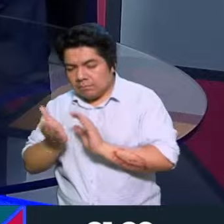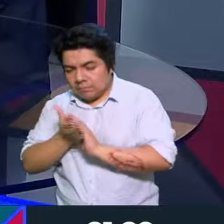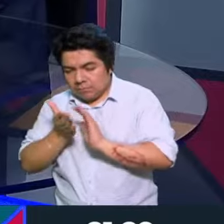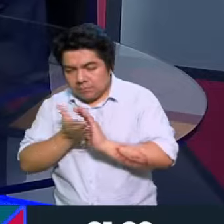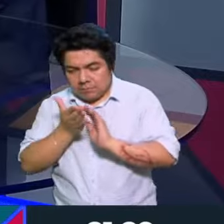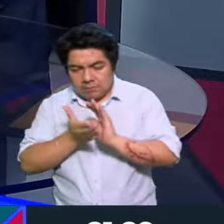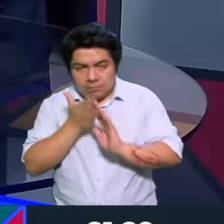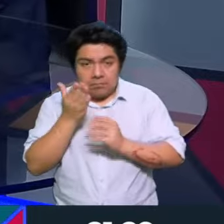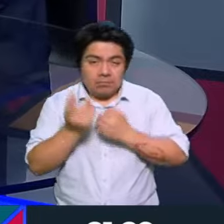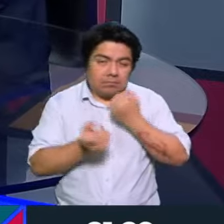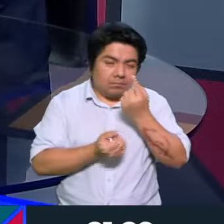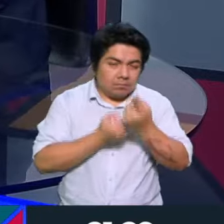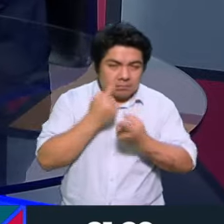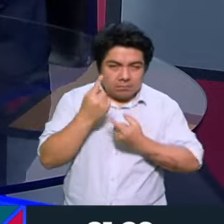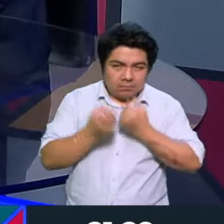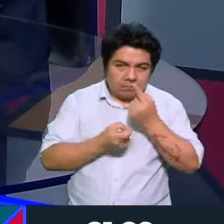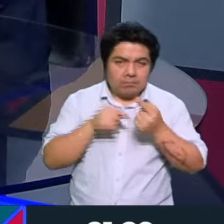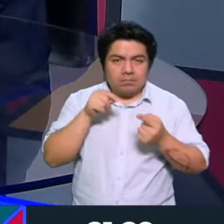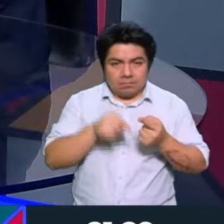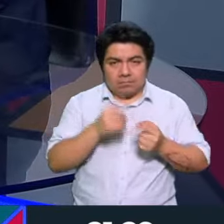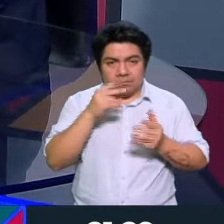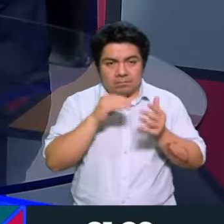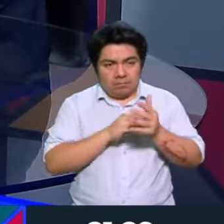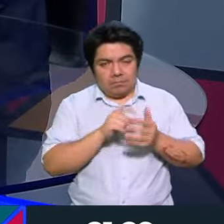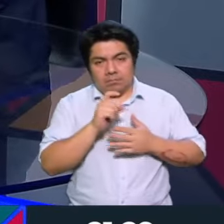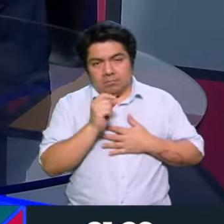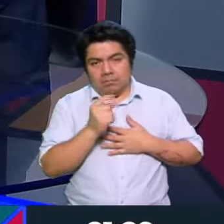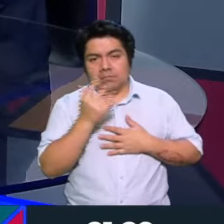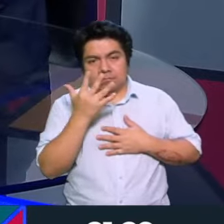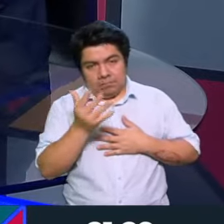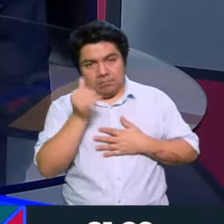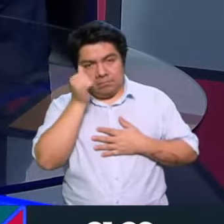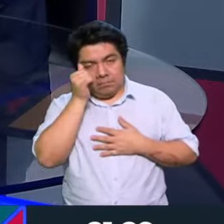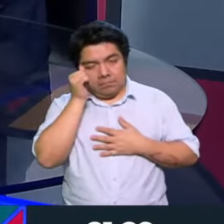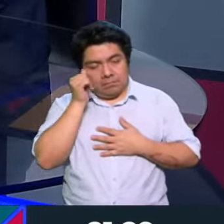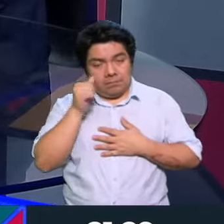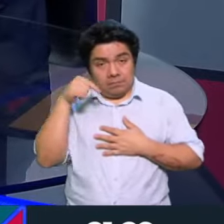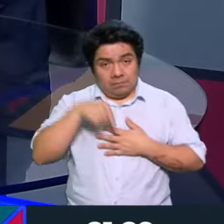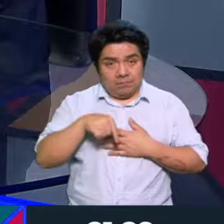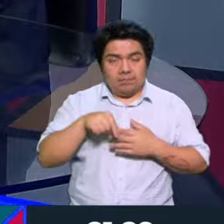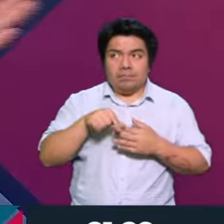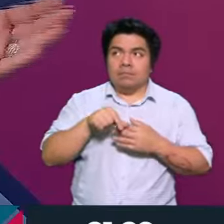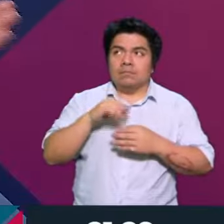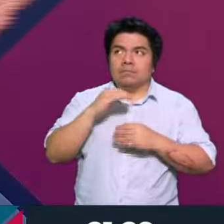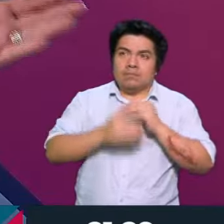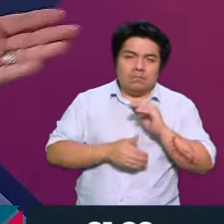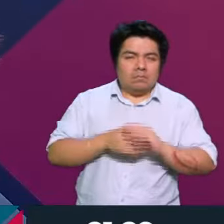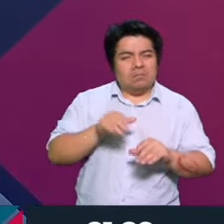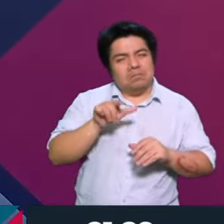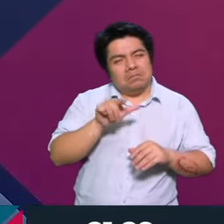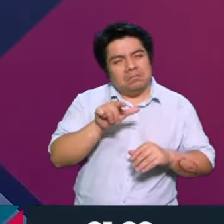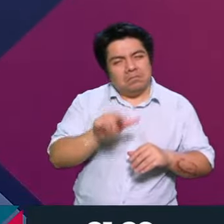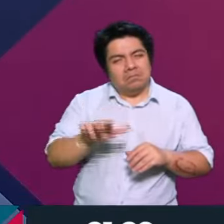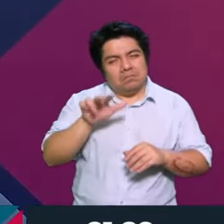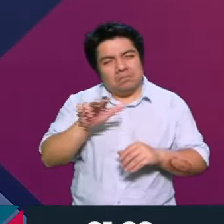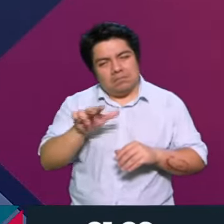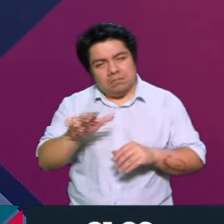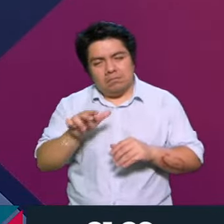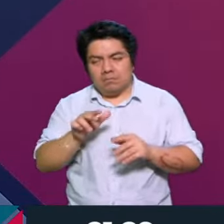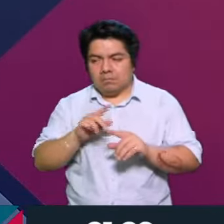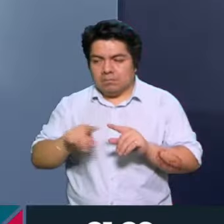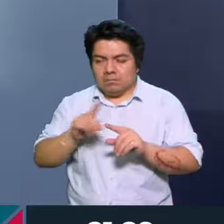Habrá algunas que se culminen en el 2025. De hecho, de aquí al cierre del año vamos a tener entre 17 y 18 obras por